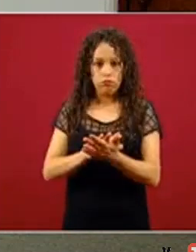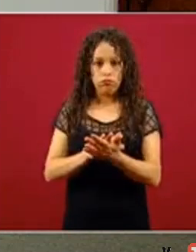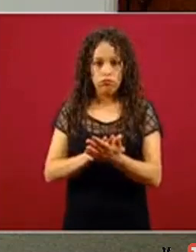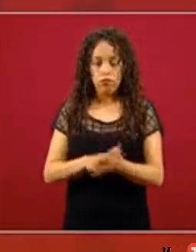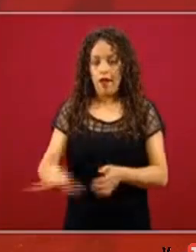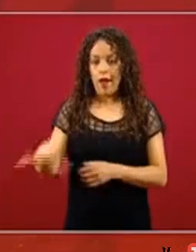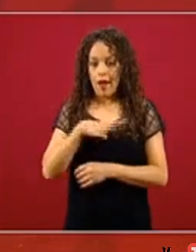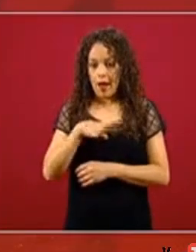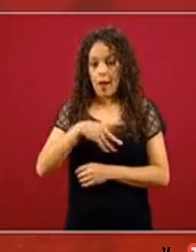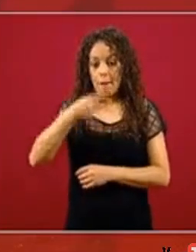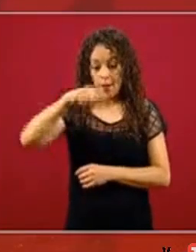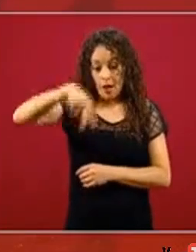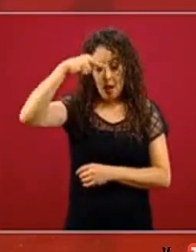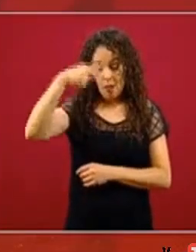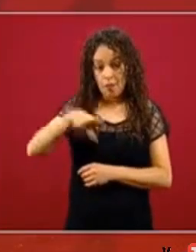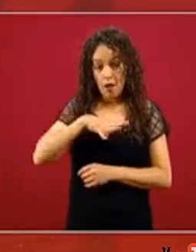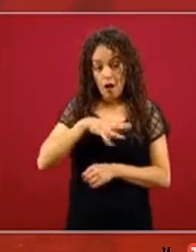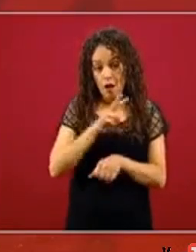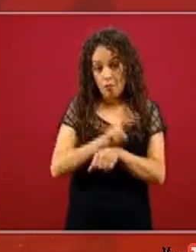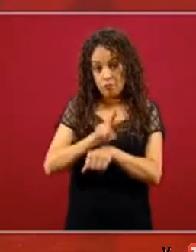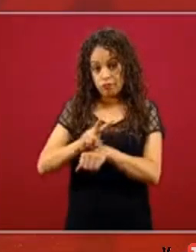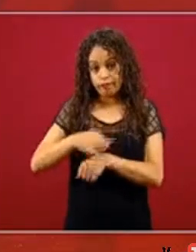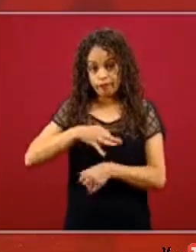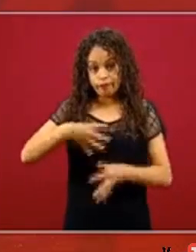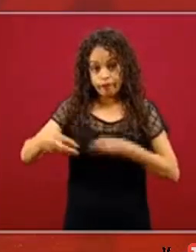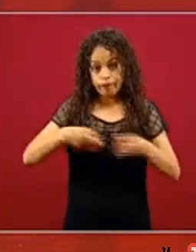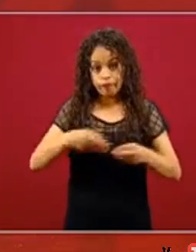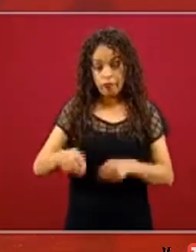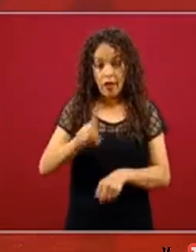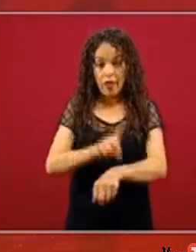vigilancia epidemiológica desde